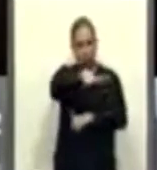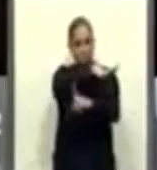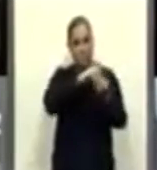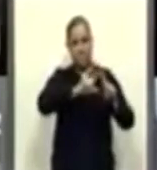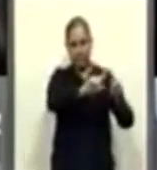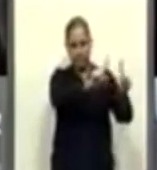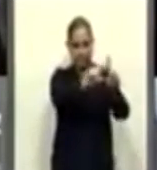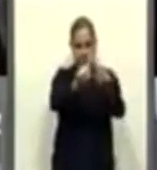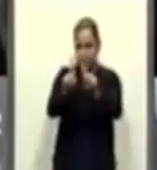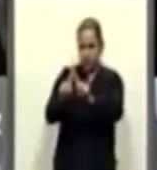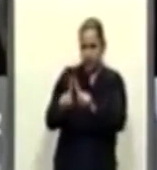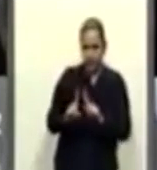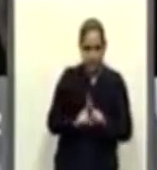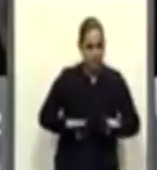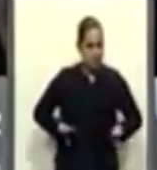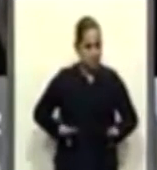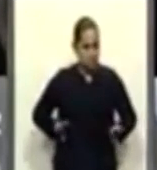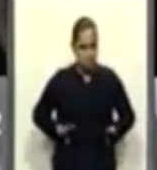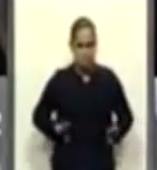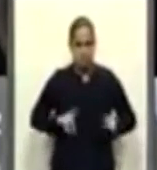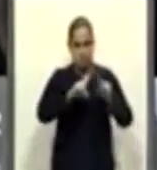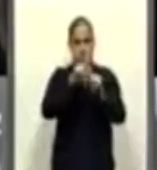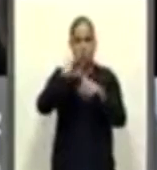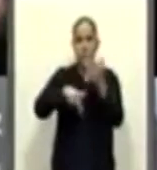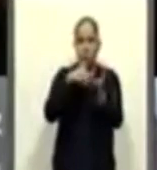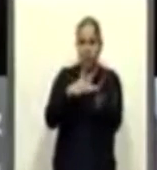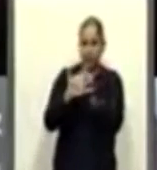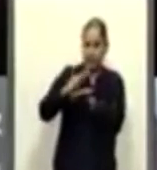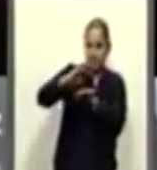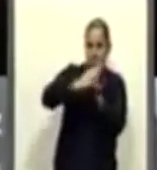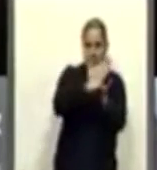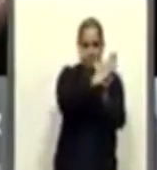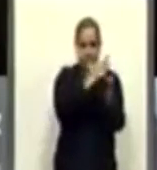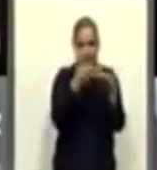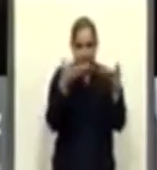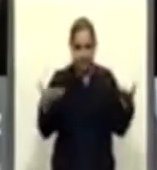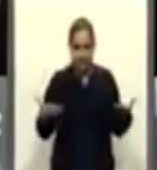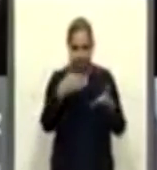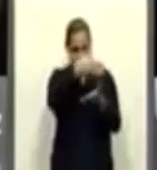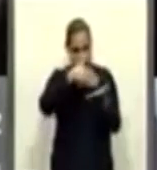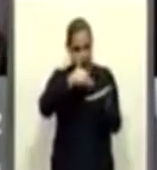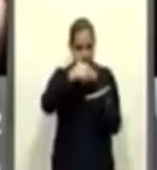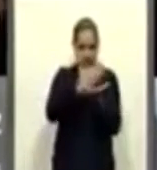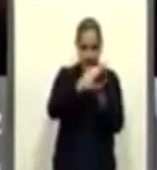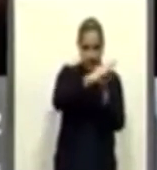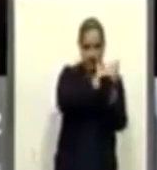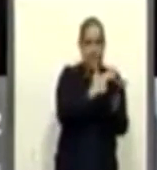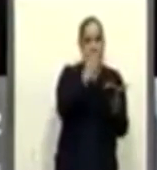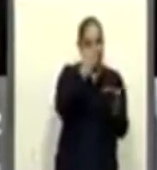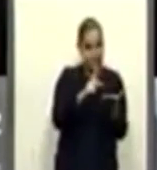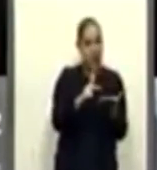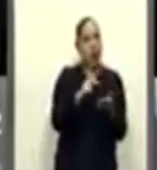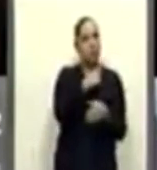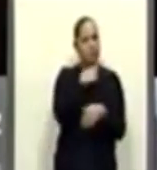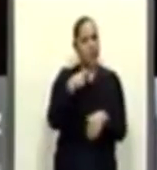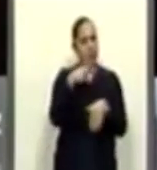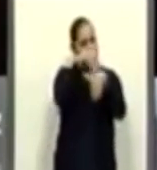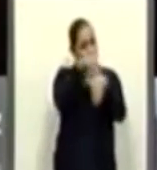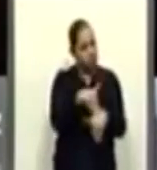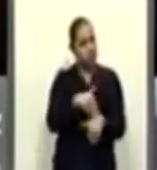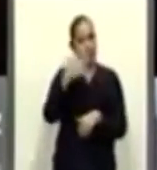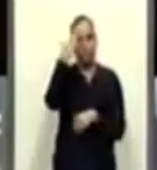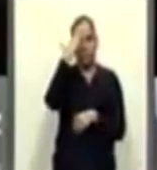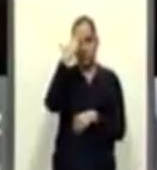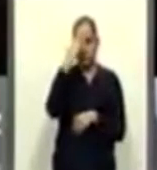modernas, delimitadas territorialmente dentro de un Estado democrático de derecho. Sin embargo,